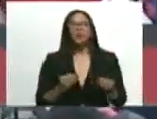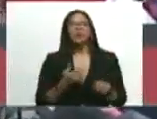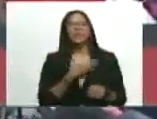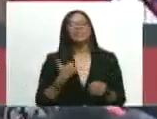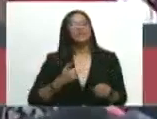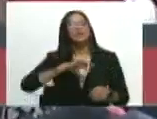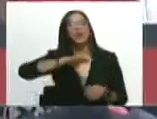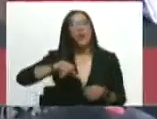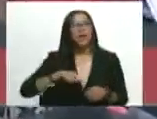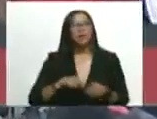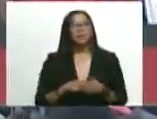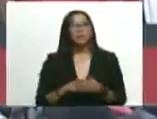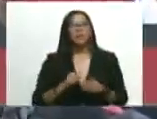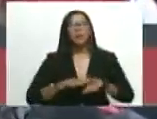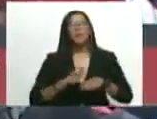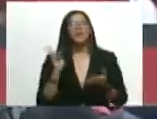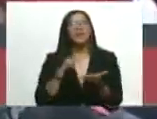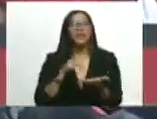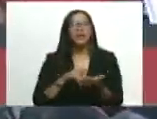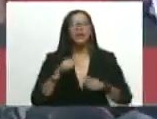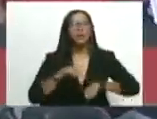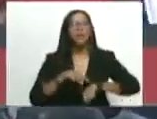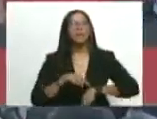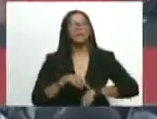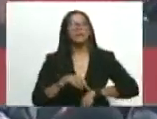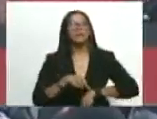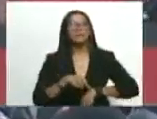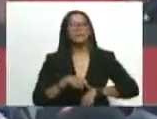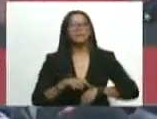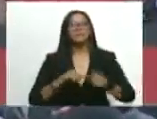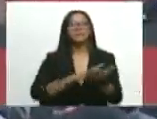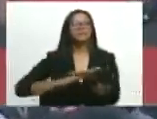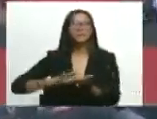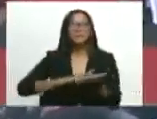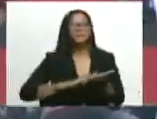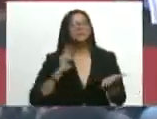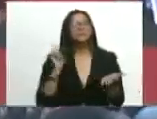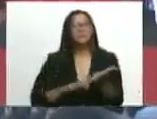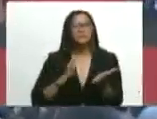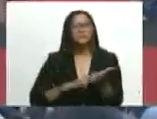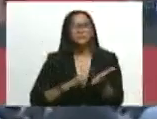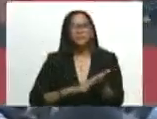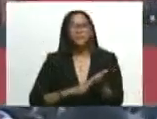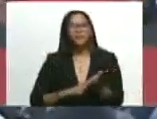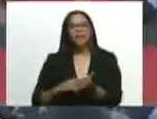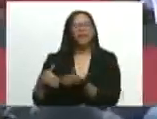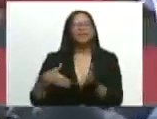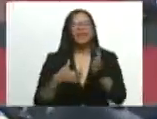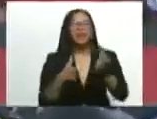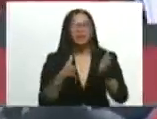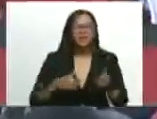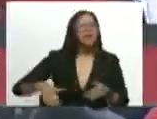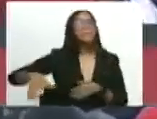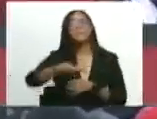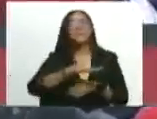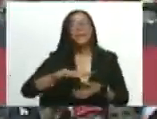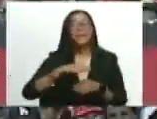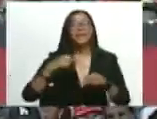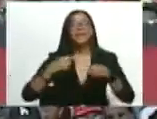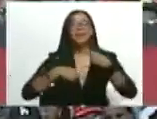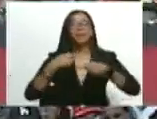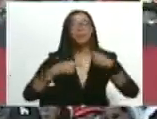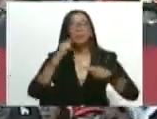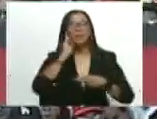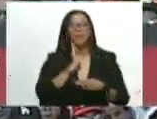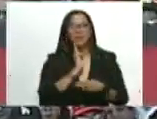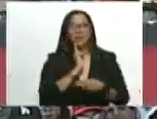robarnos porque ha llegado el momento de la recuperación verdadera de la vida plena de la Revolución bolivariana